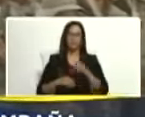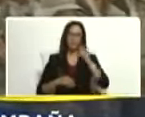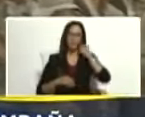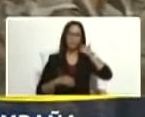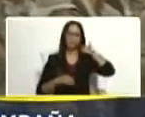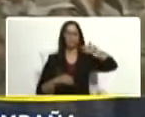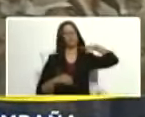de los componentes.